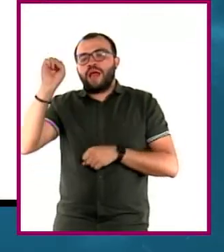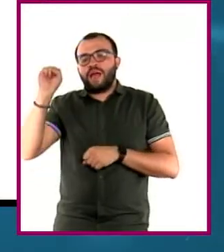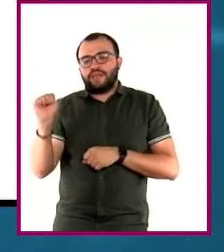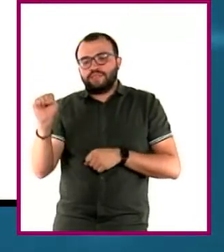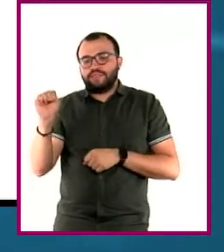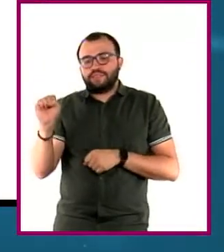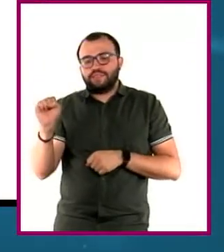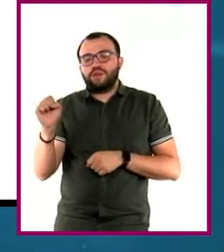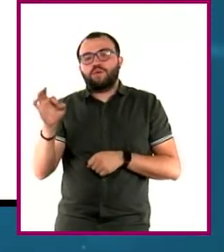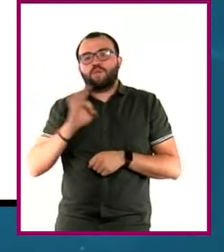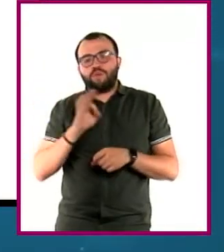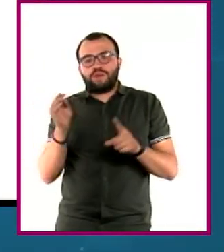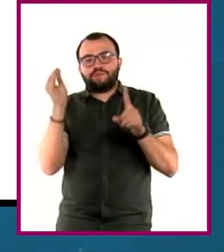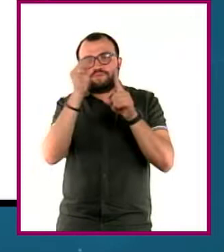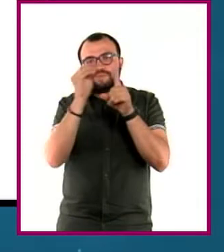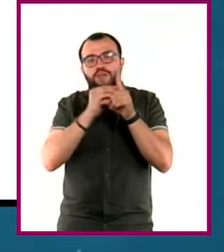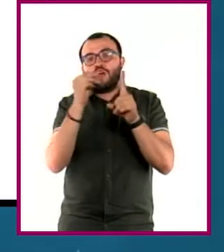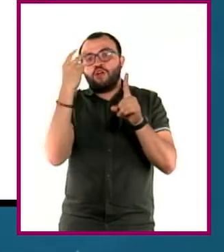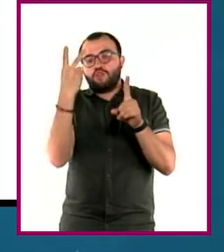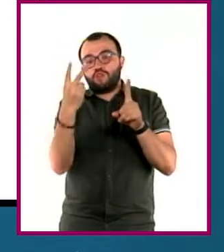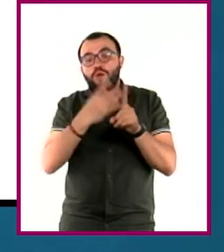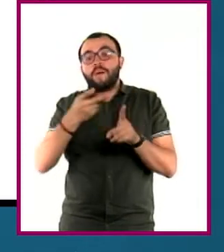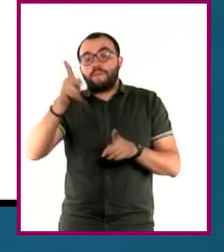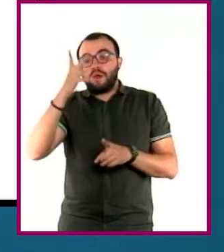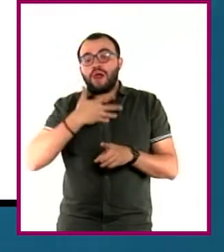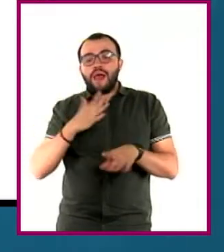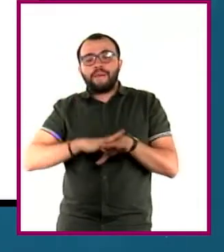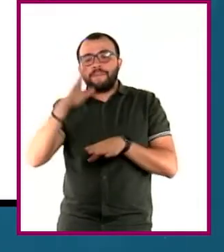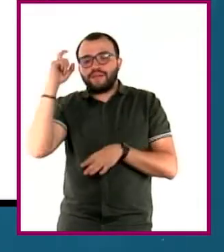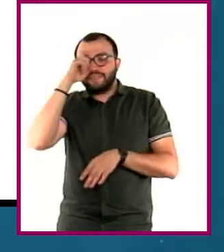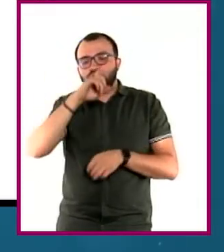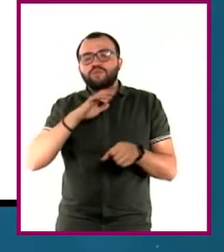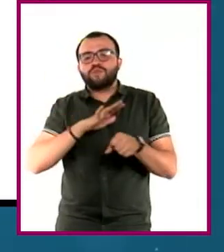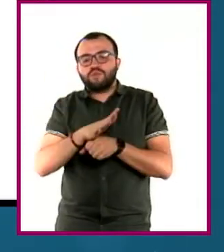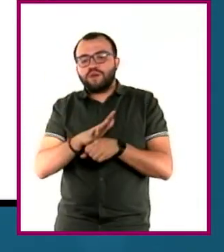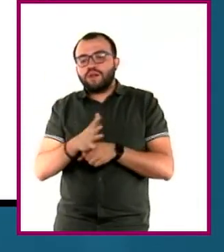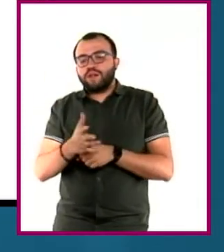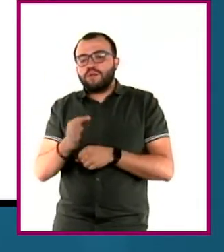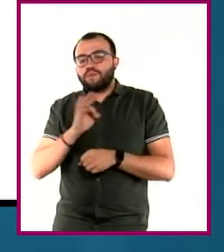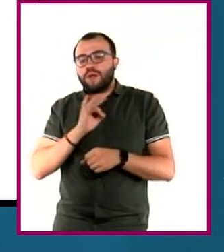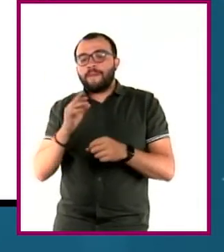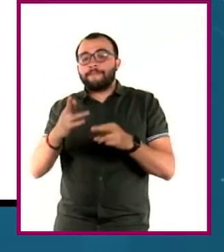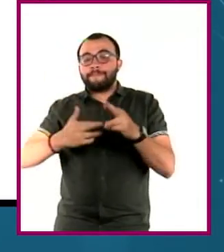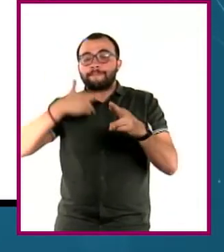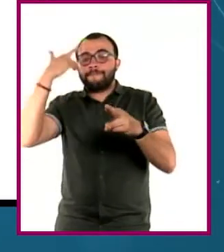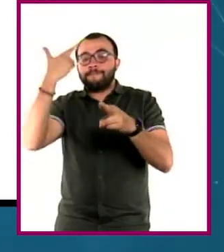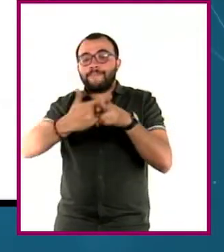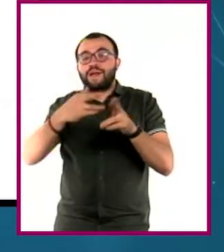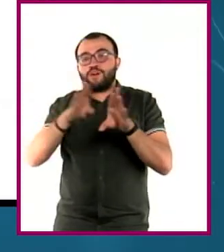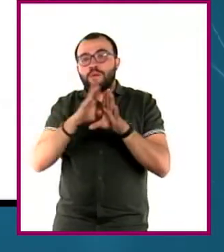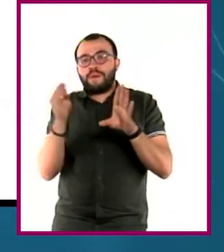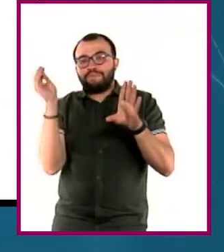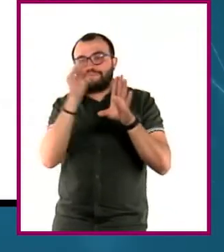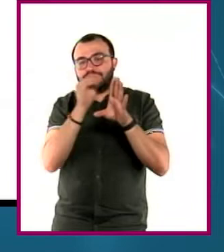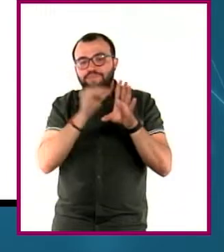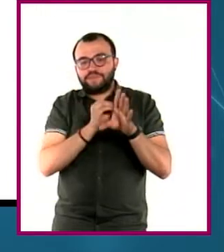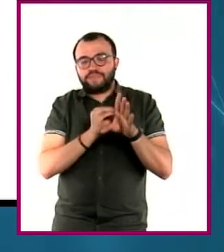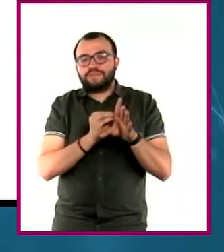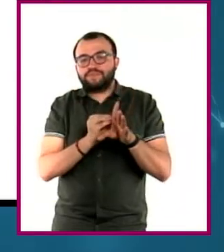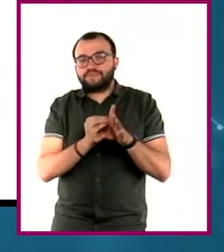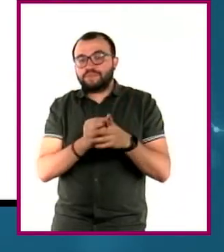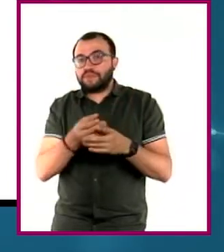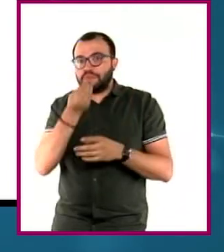donde podemos meter 2 partículas, pero hay órbitas más complicadas donde podemos poner una mayor cantidad de partículas. Las consecuencias son